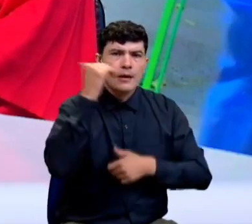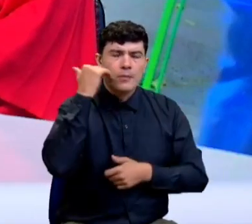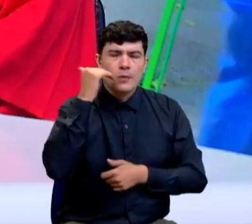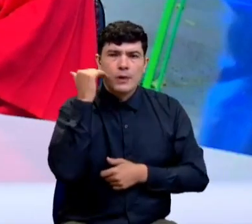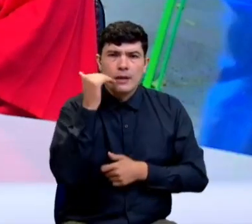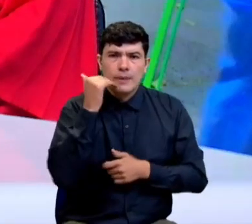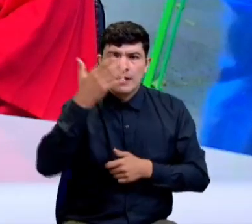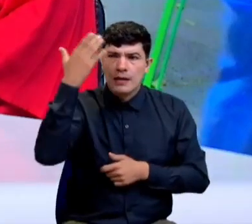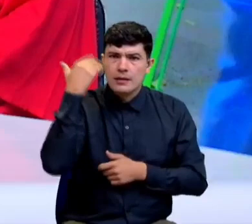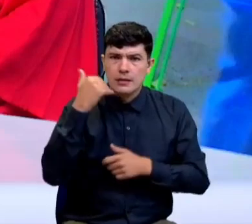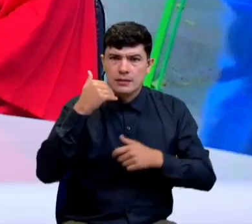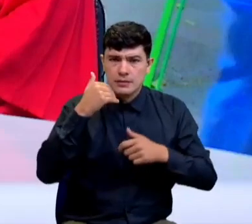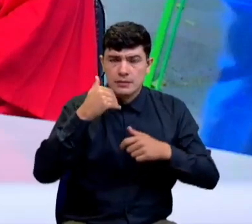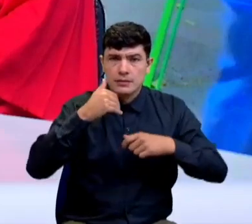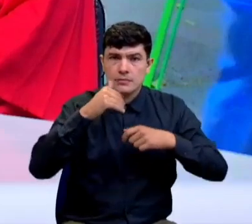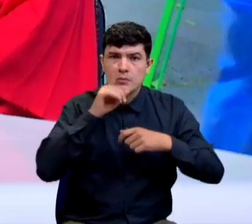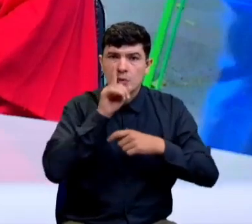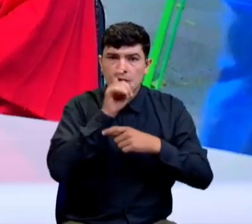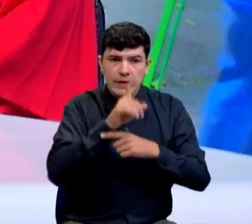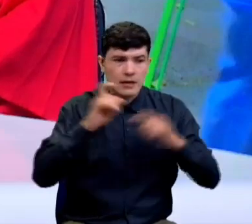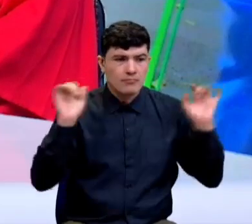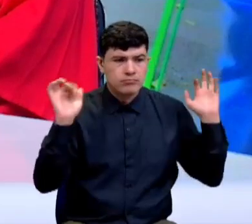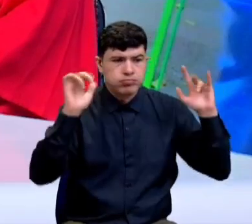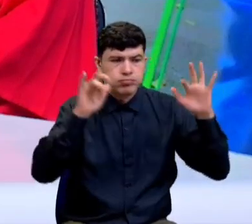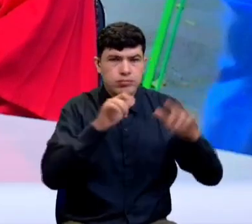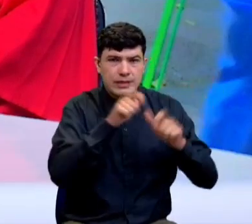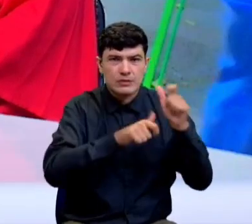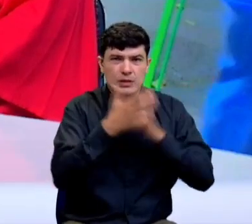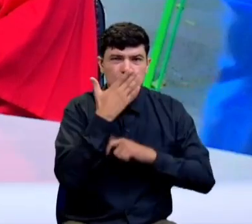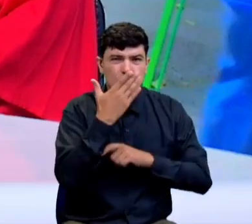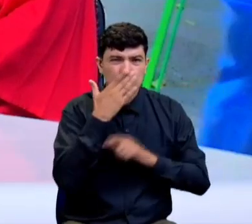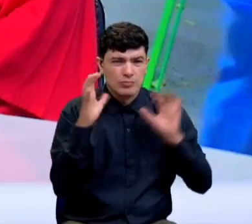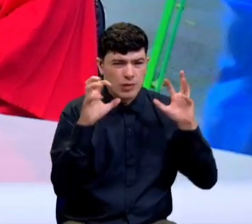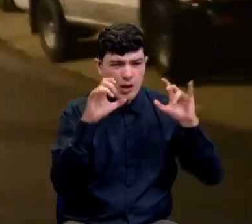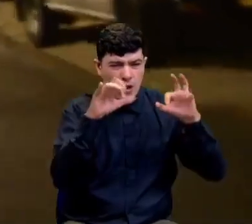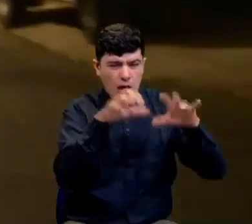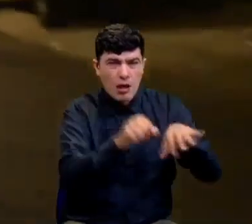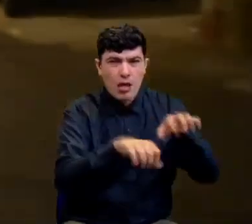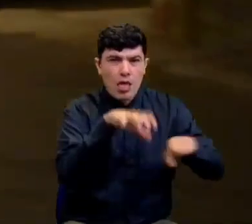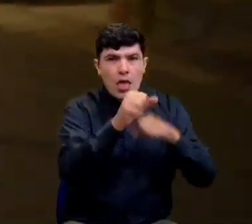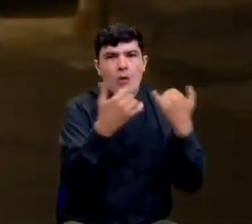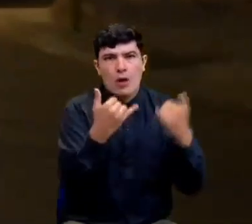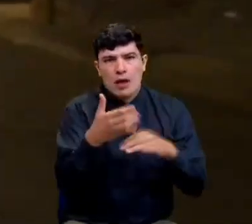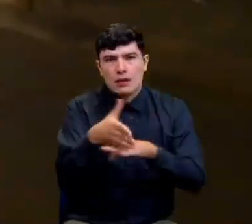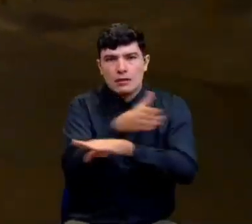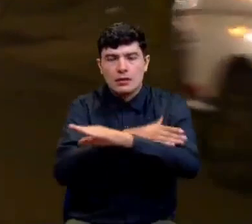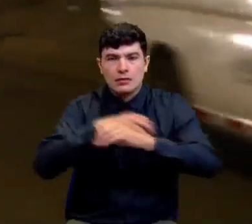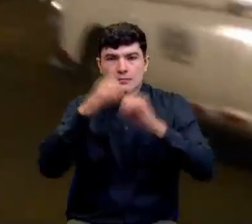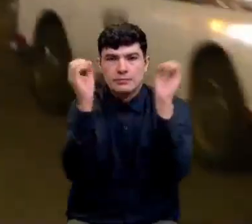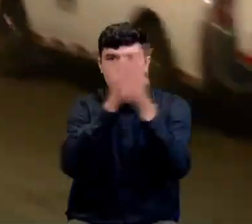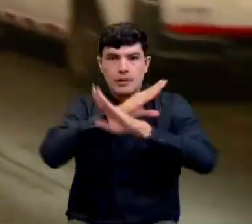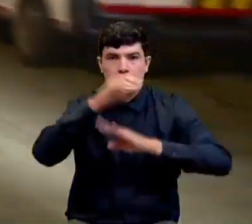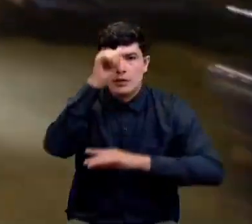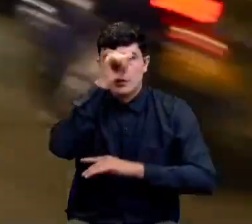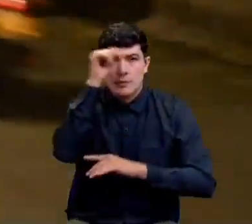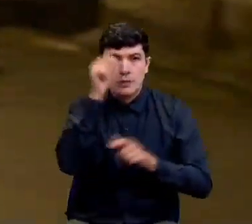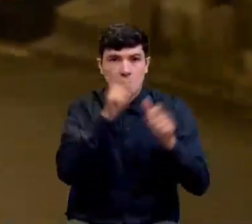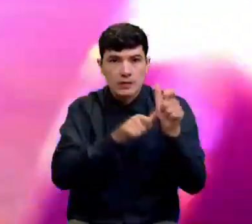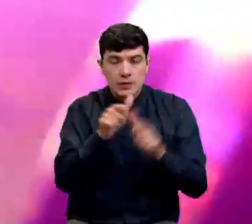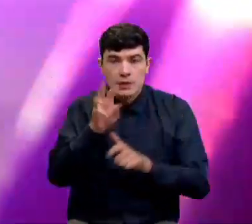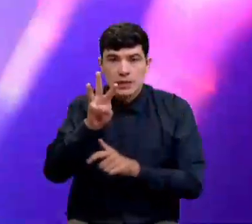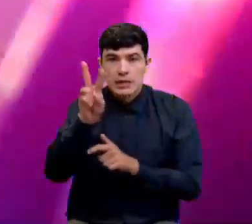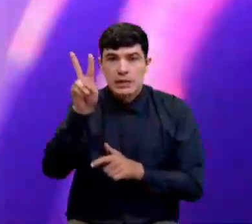Interior y el Instituto Colombiano de Bienestar Familiar gestionaron su traslado. En la madrugada de este domingo fueron